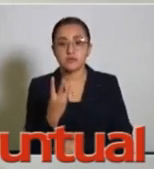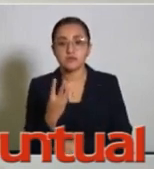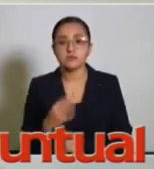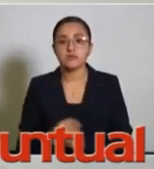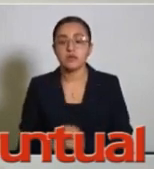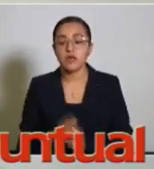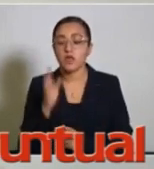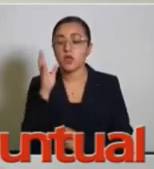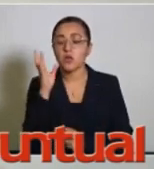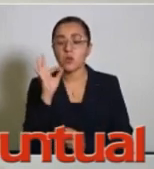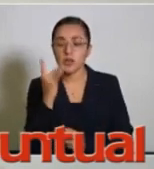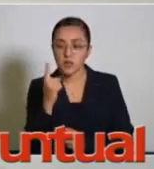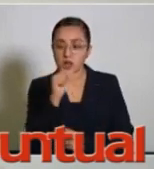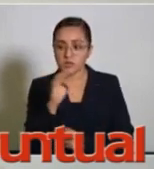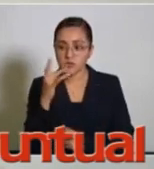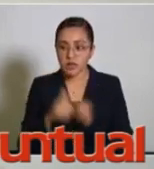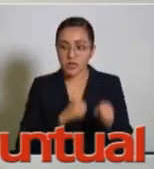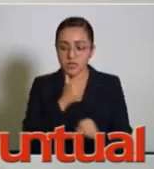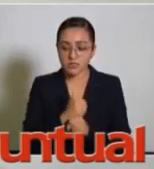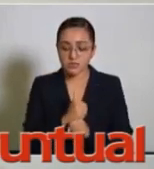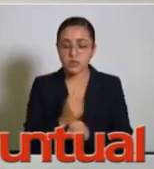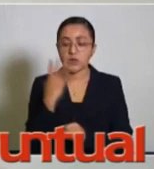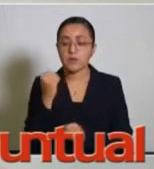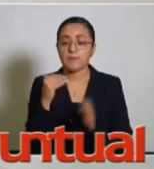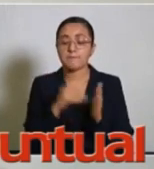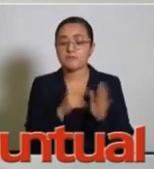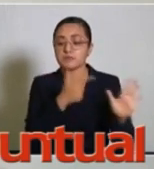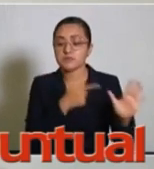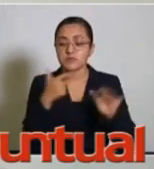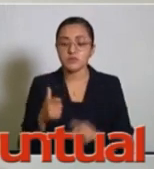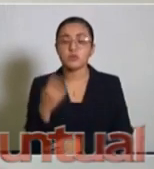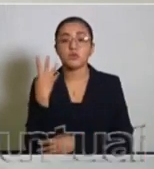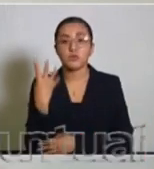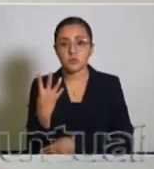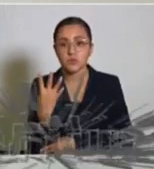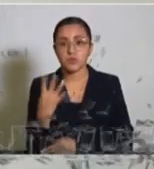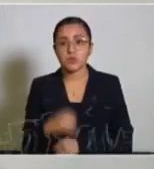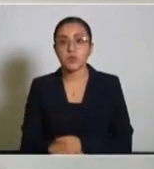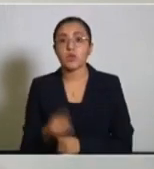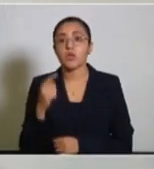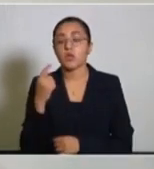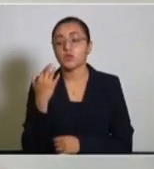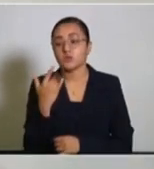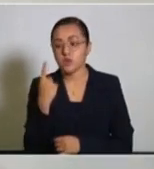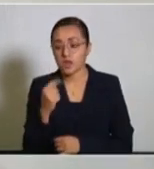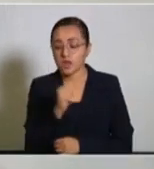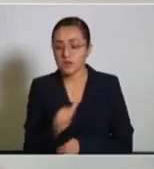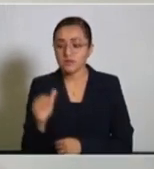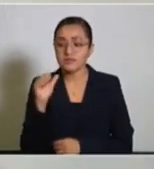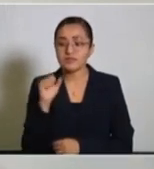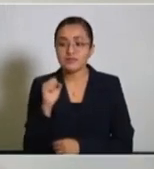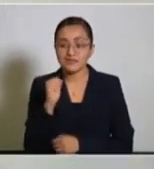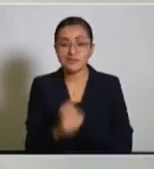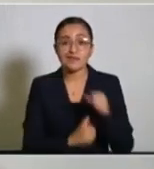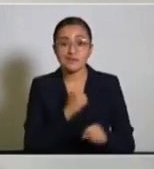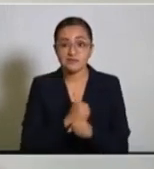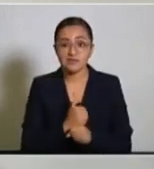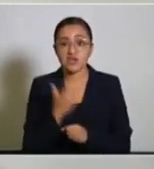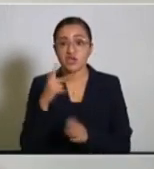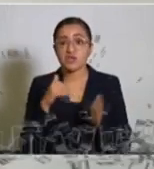9.353. De 41 a 50 años, 9.704. De 51 a 60